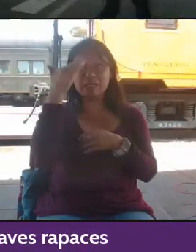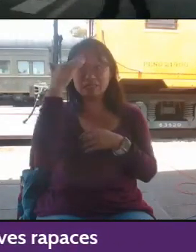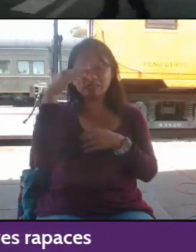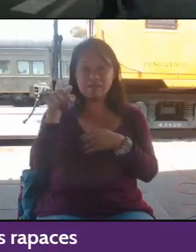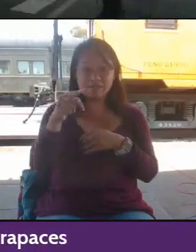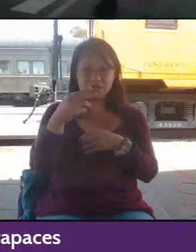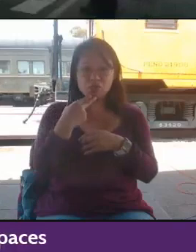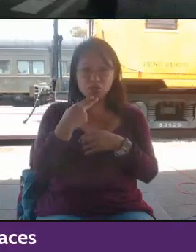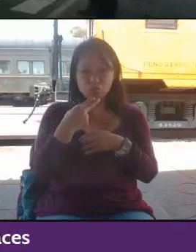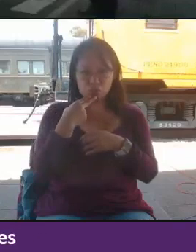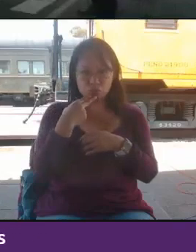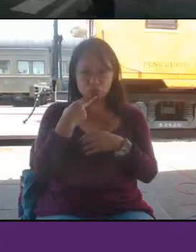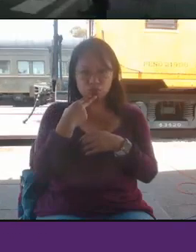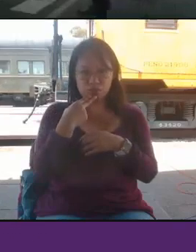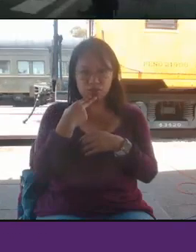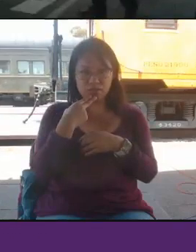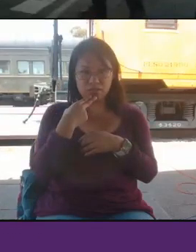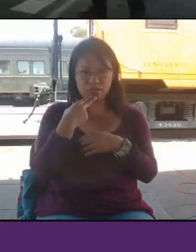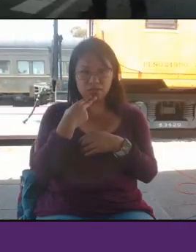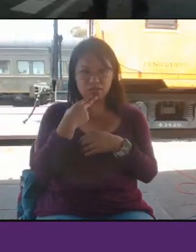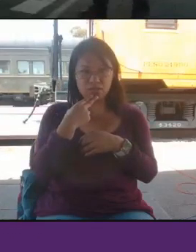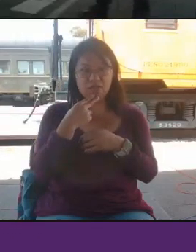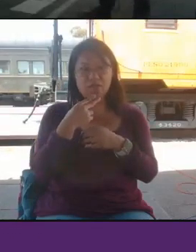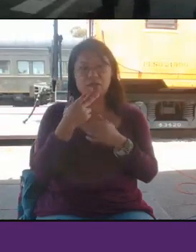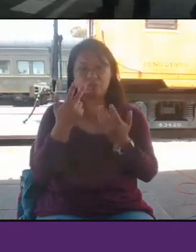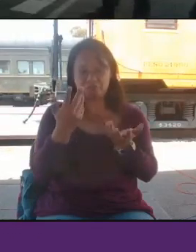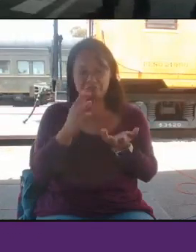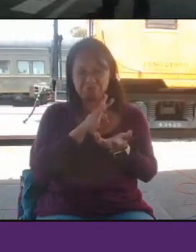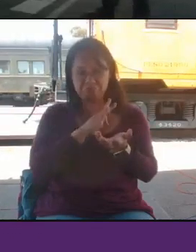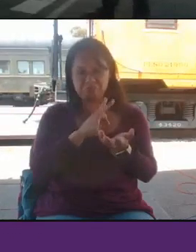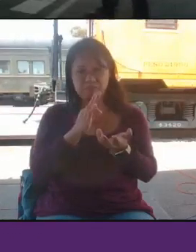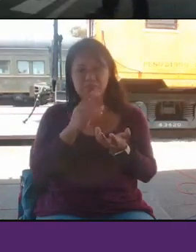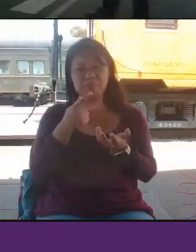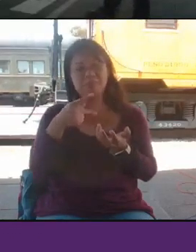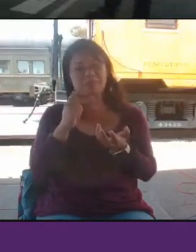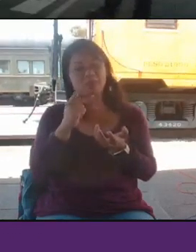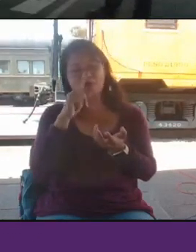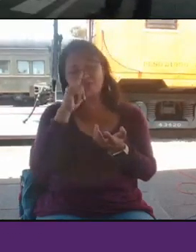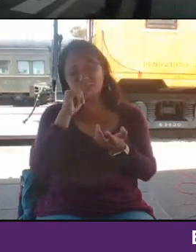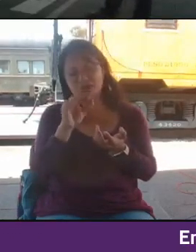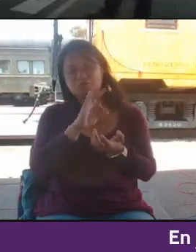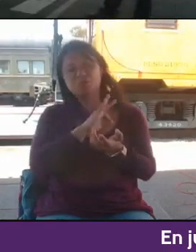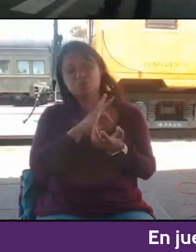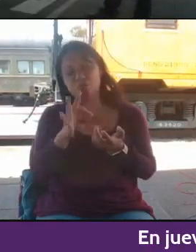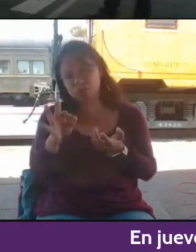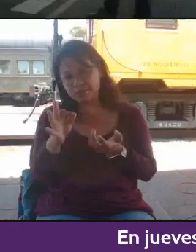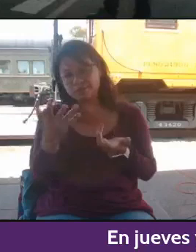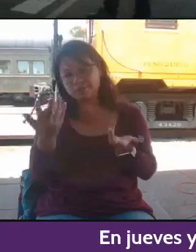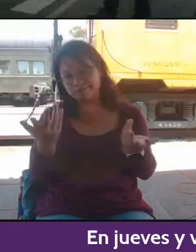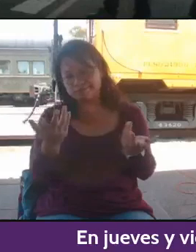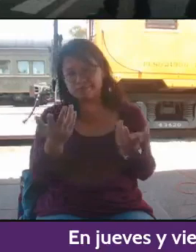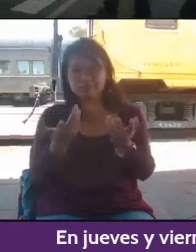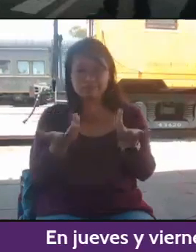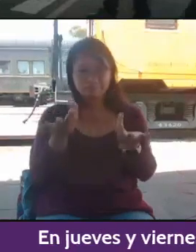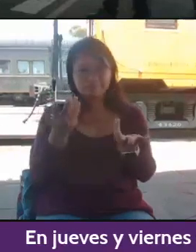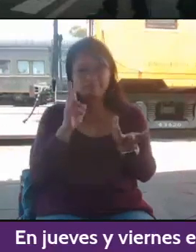el momento es adecuado, o pueden no funcionar si el momento no es adecuado. Ahorita van a ver el ejemplo. Ya desaparecieron